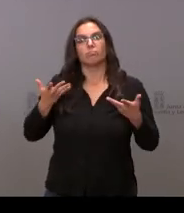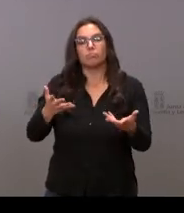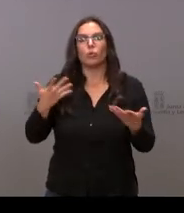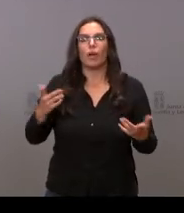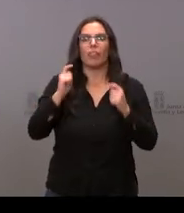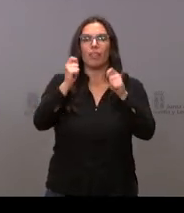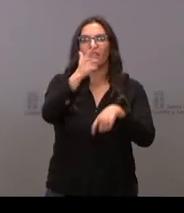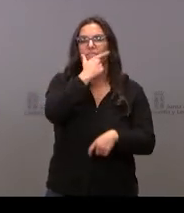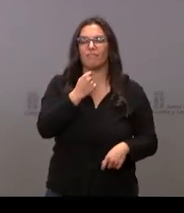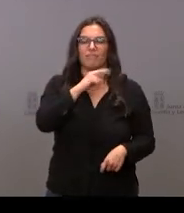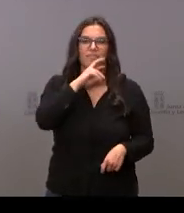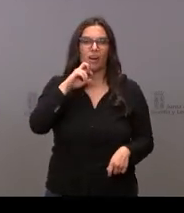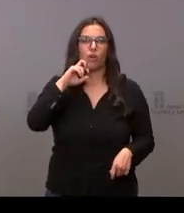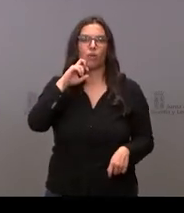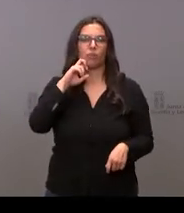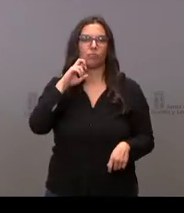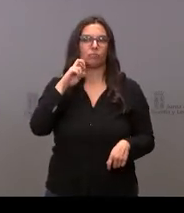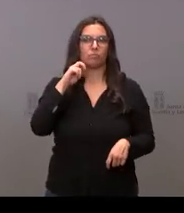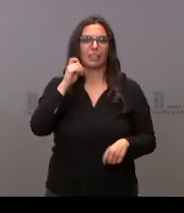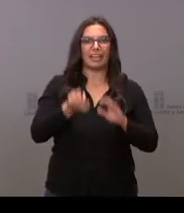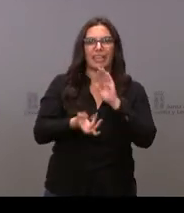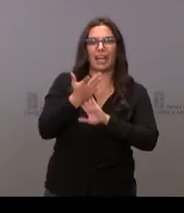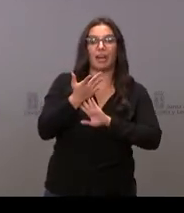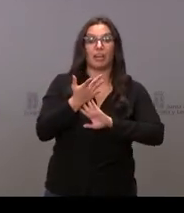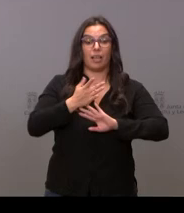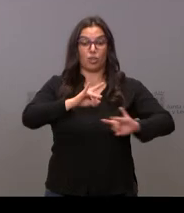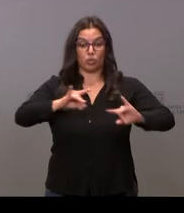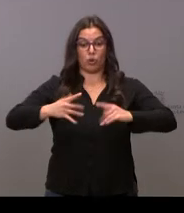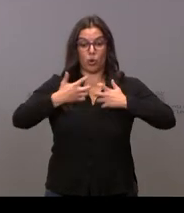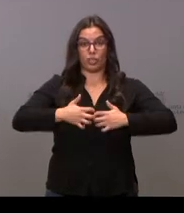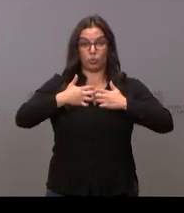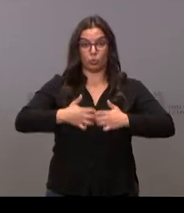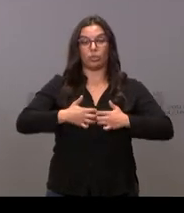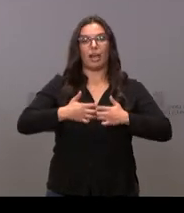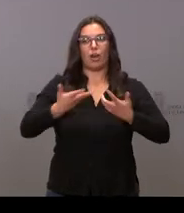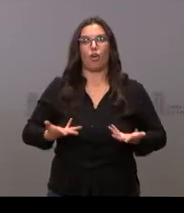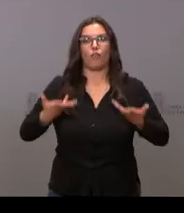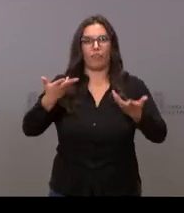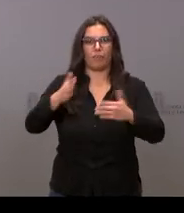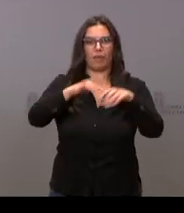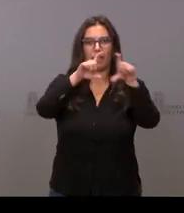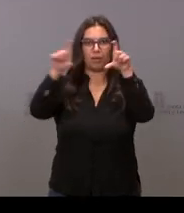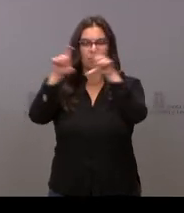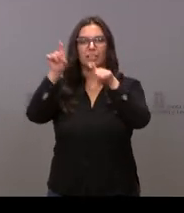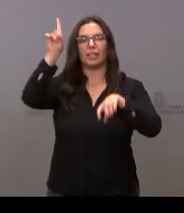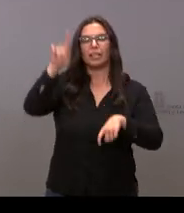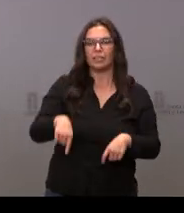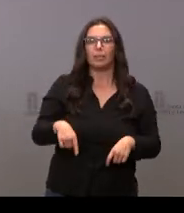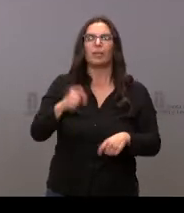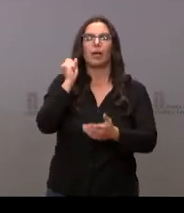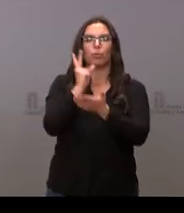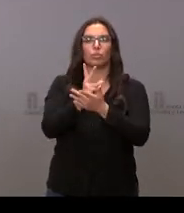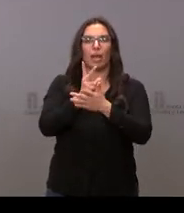valor cómo crear cómo facilitar suelo industrial y también apostar por la plataforma logística